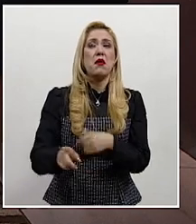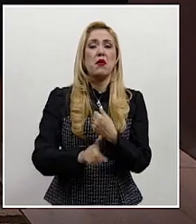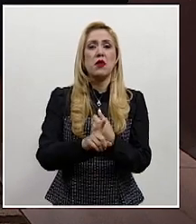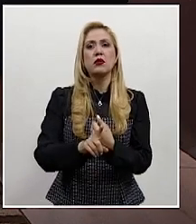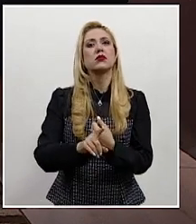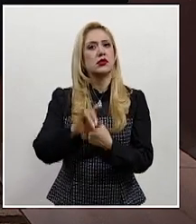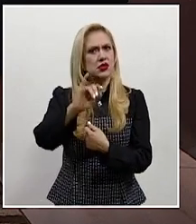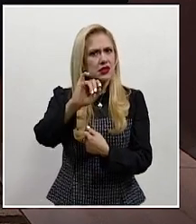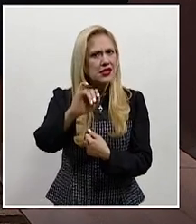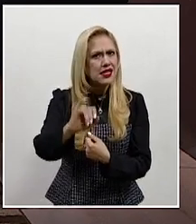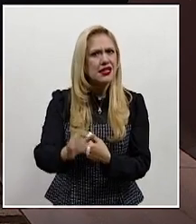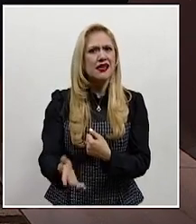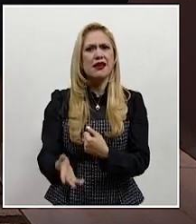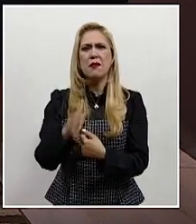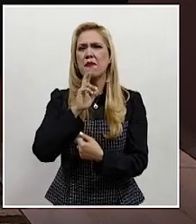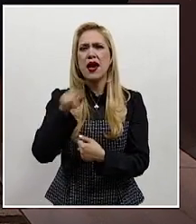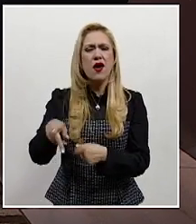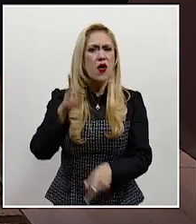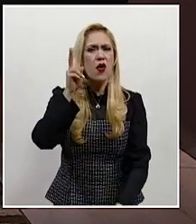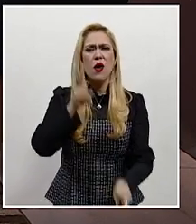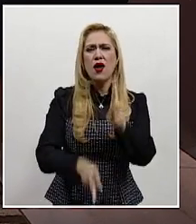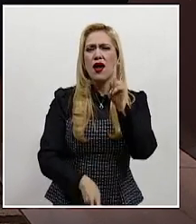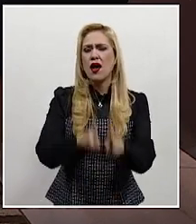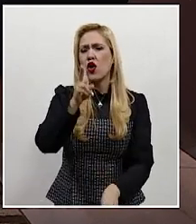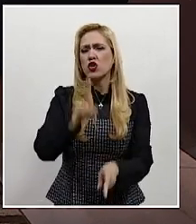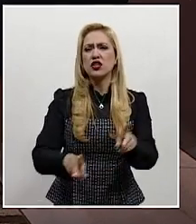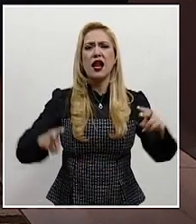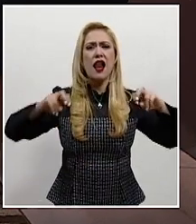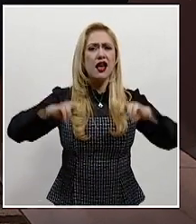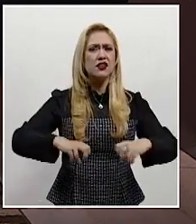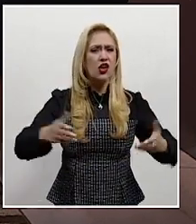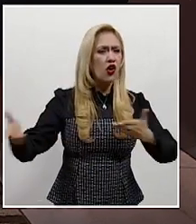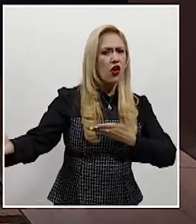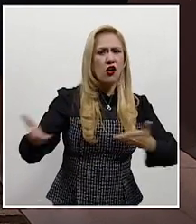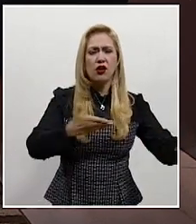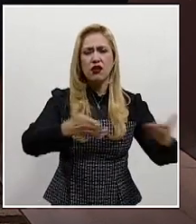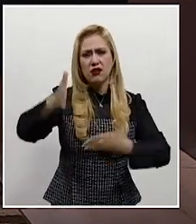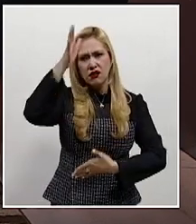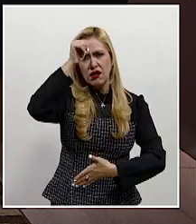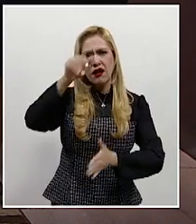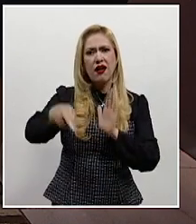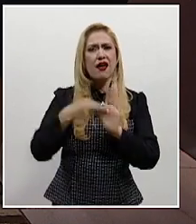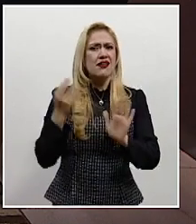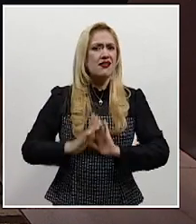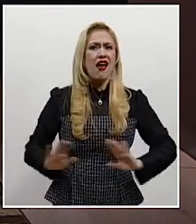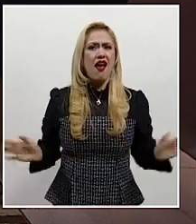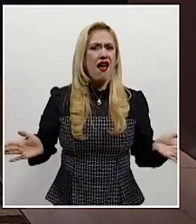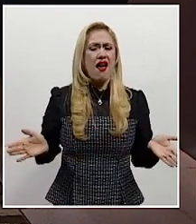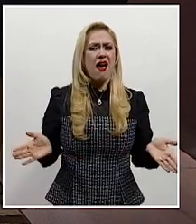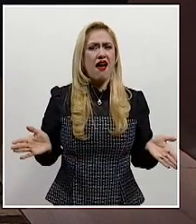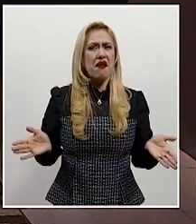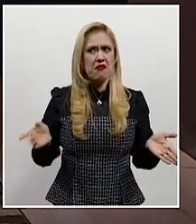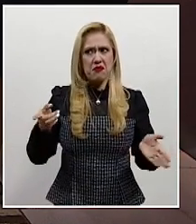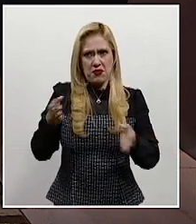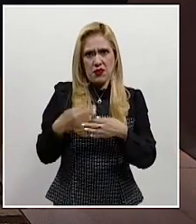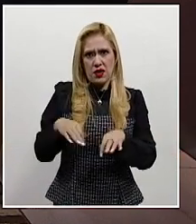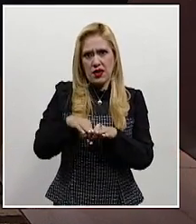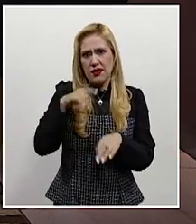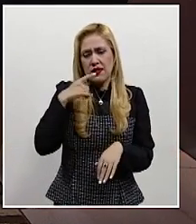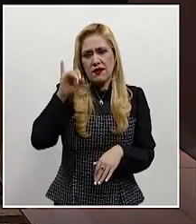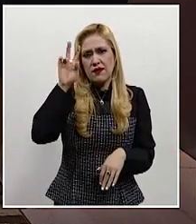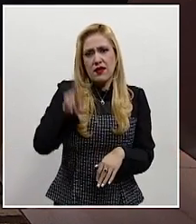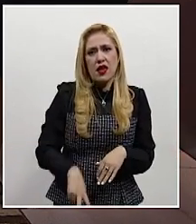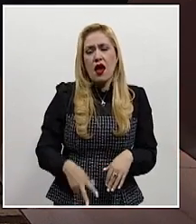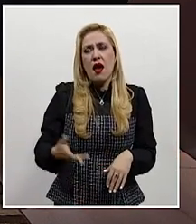conflictos con estas medidas alternativas de solución de controversias, pero es importantísimo lo que acaba de decir la secretaria, de